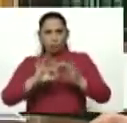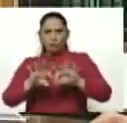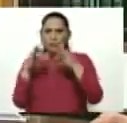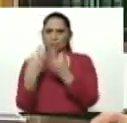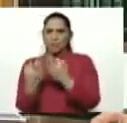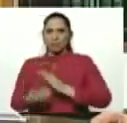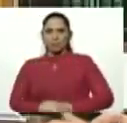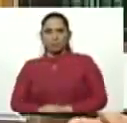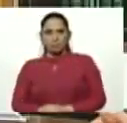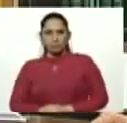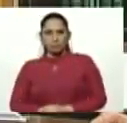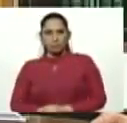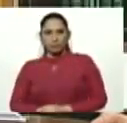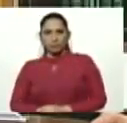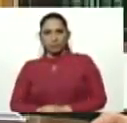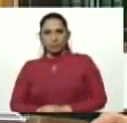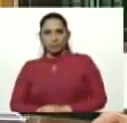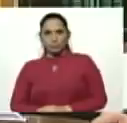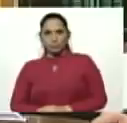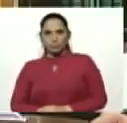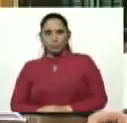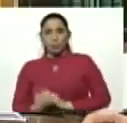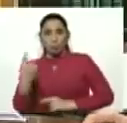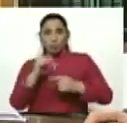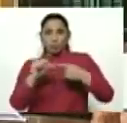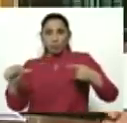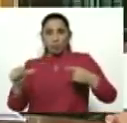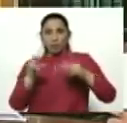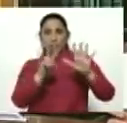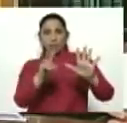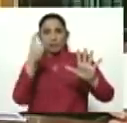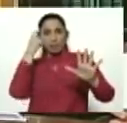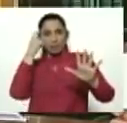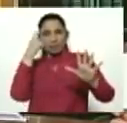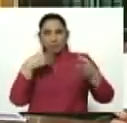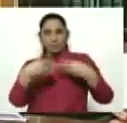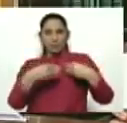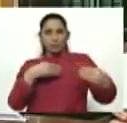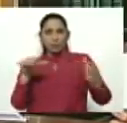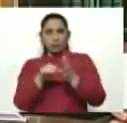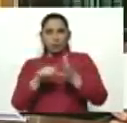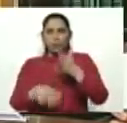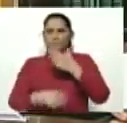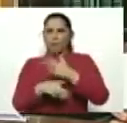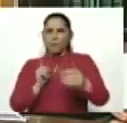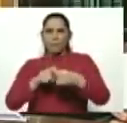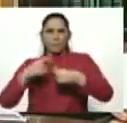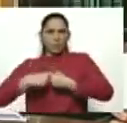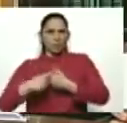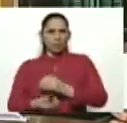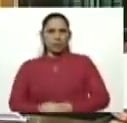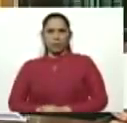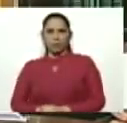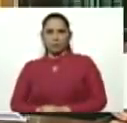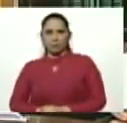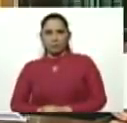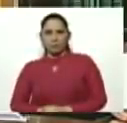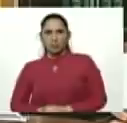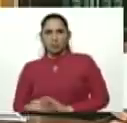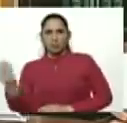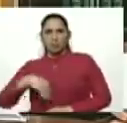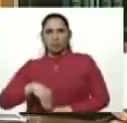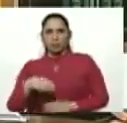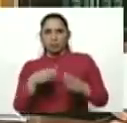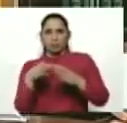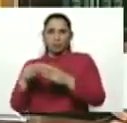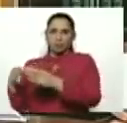familia. Y dentro de una semana, 7 días de flexibilización, donde vamos a incorporar a muchos más sectores.